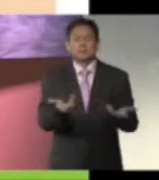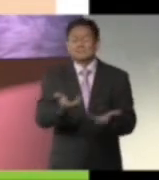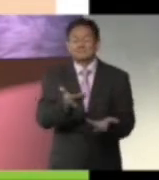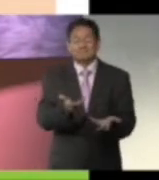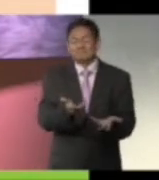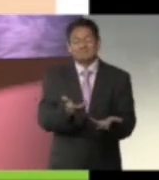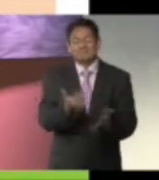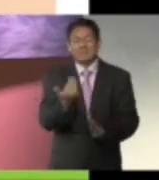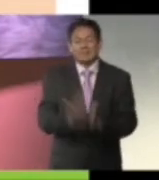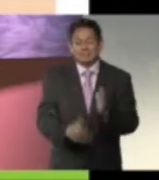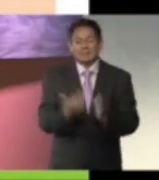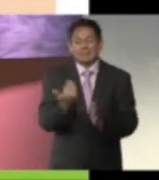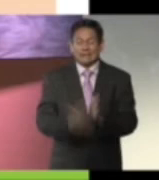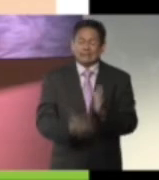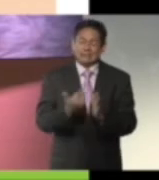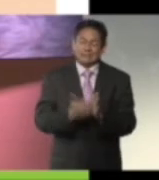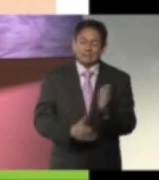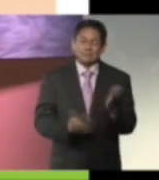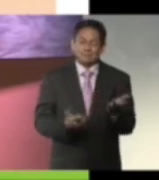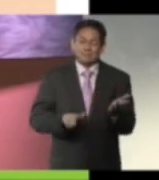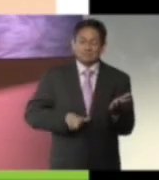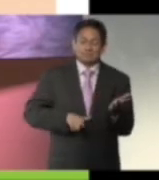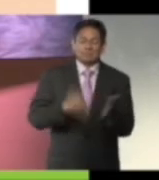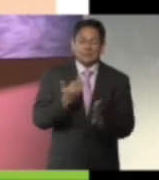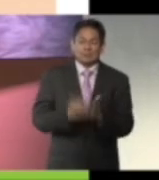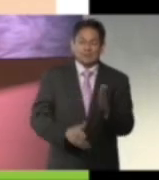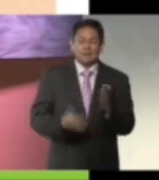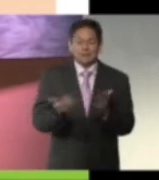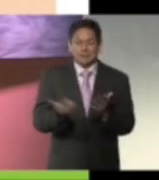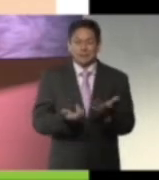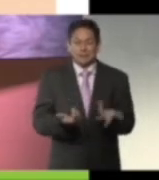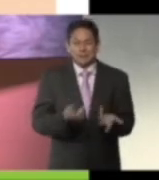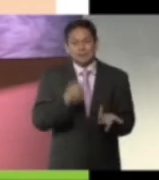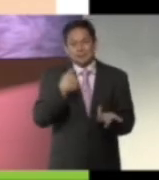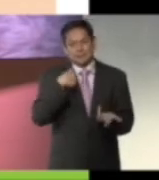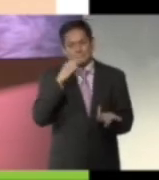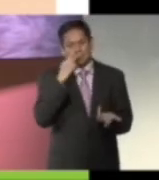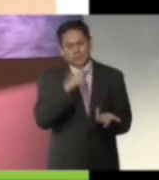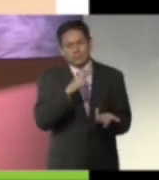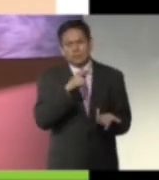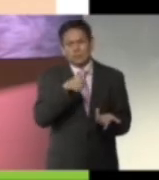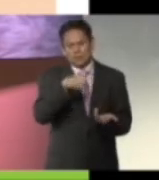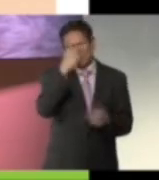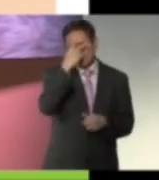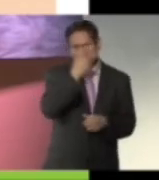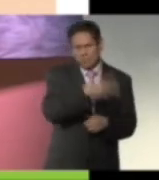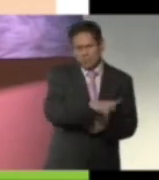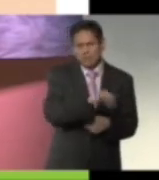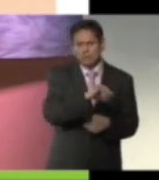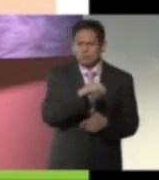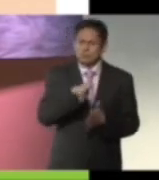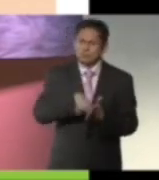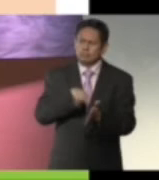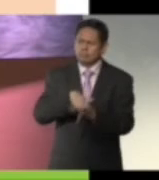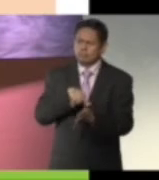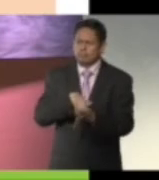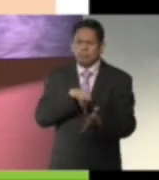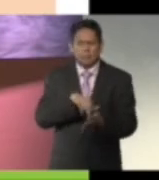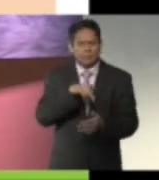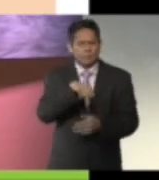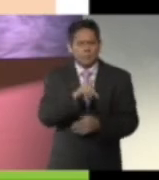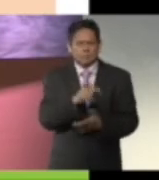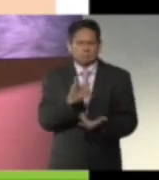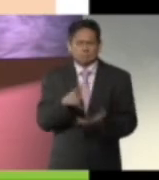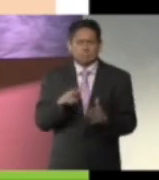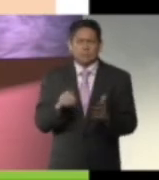estamos en esta tesitura donde México, pues ustedes lo estarán viendo muy azulito de todos los que han firmado y países como Estados